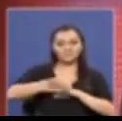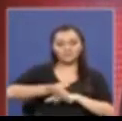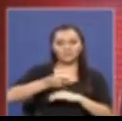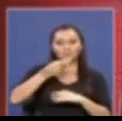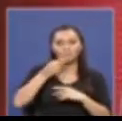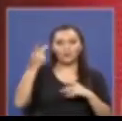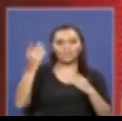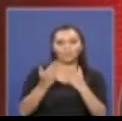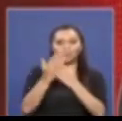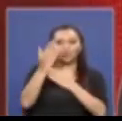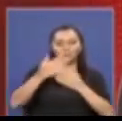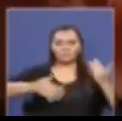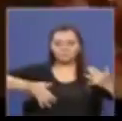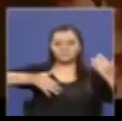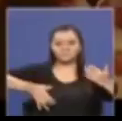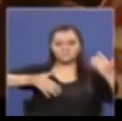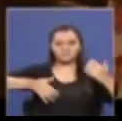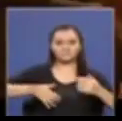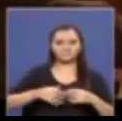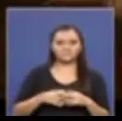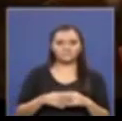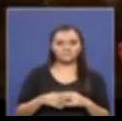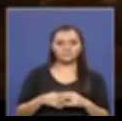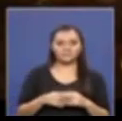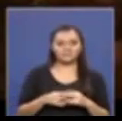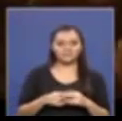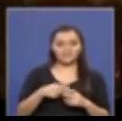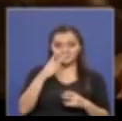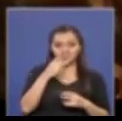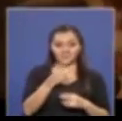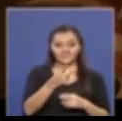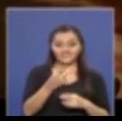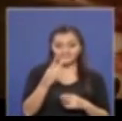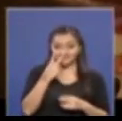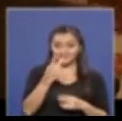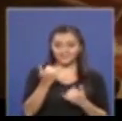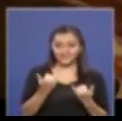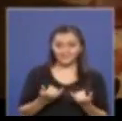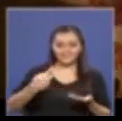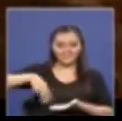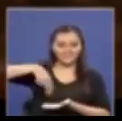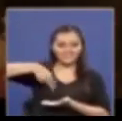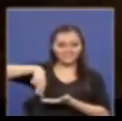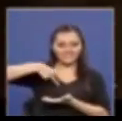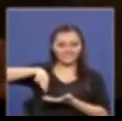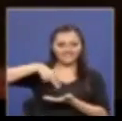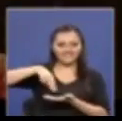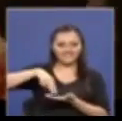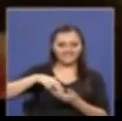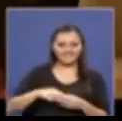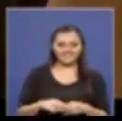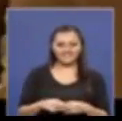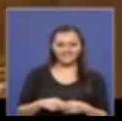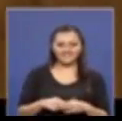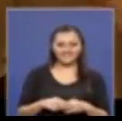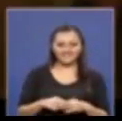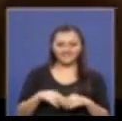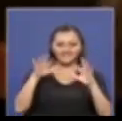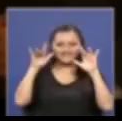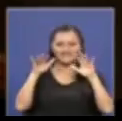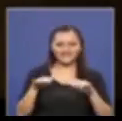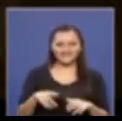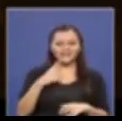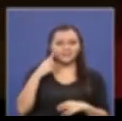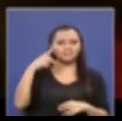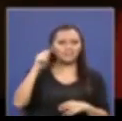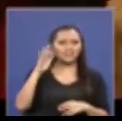Nuevo, cantando muchas canciones chilenas, dicho sea de paso. Ahí está, ella es una gran... Ahí bailando con Ernesto Samper. Y para variar,